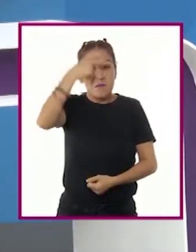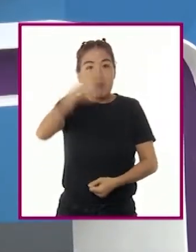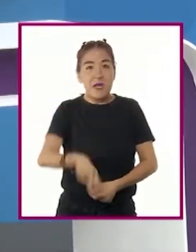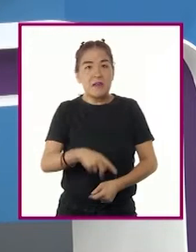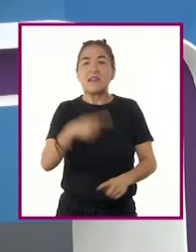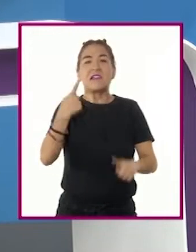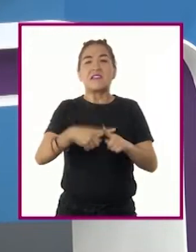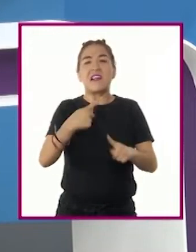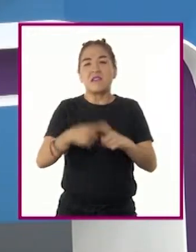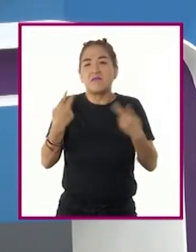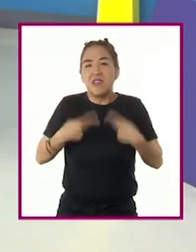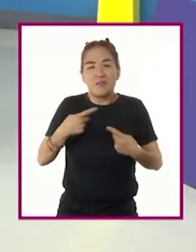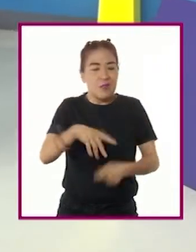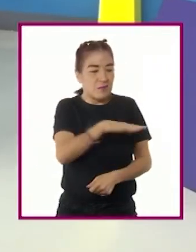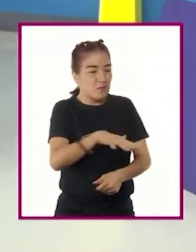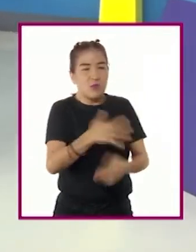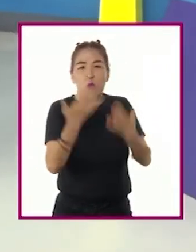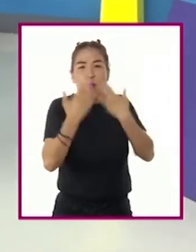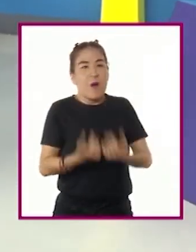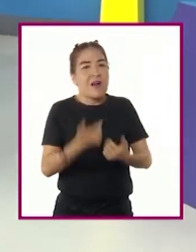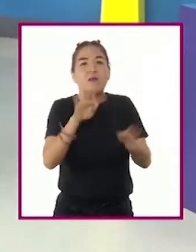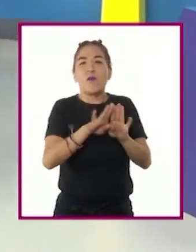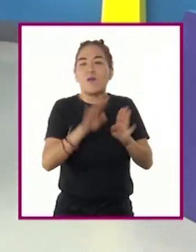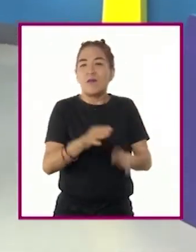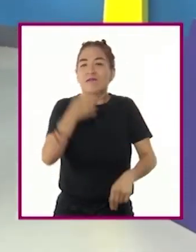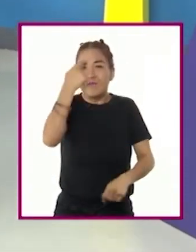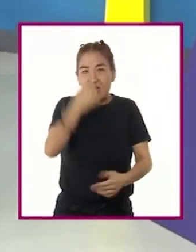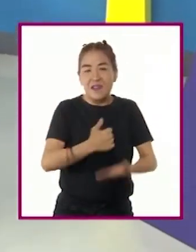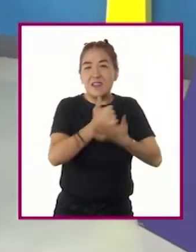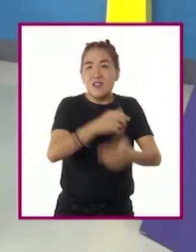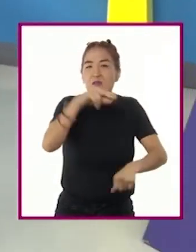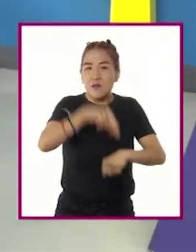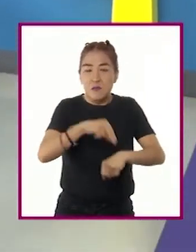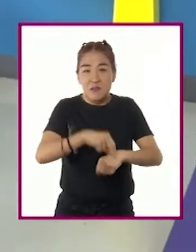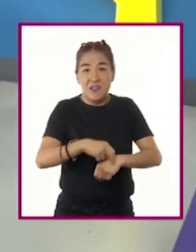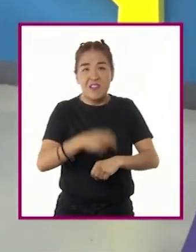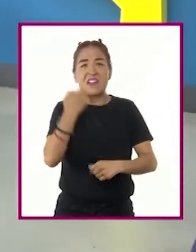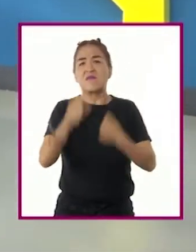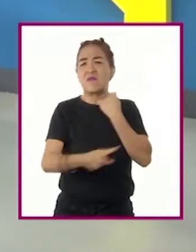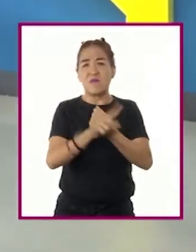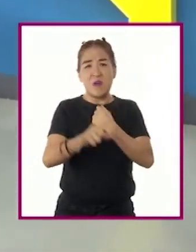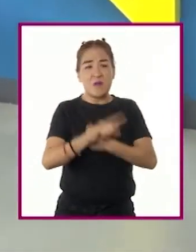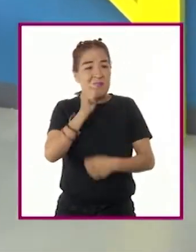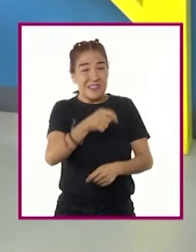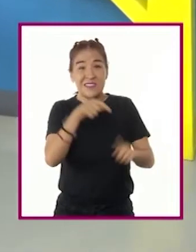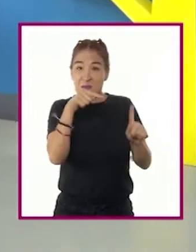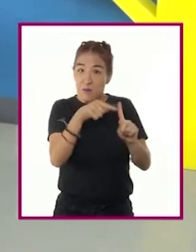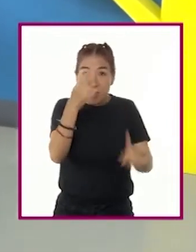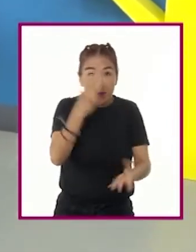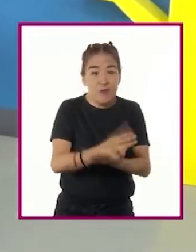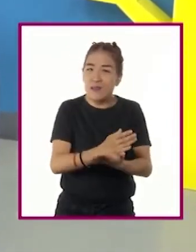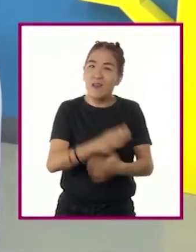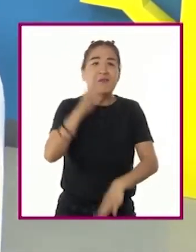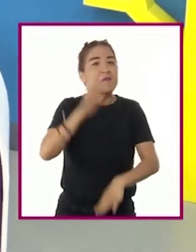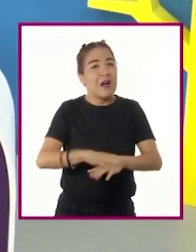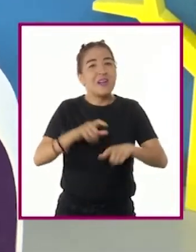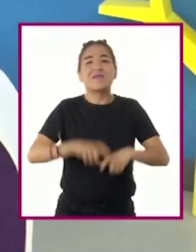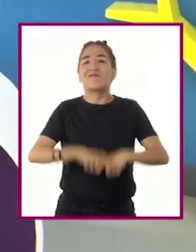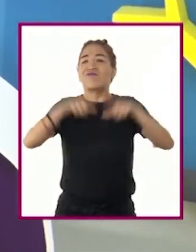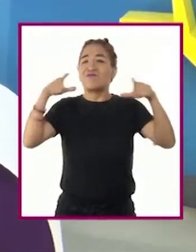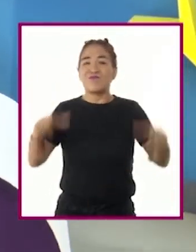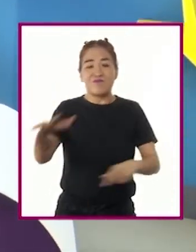de quienes menos tienen. Los efectos no se limitan a ellos, sino que se extienden a la sociedad en